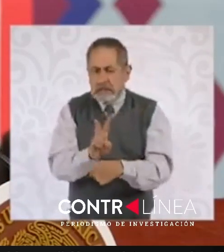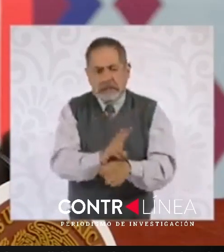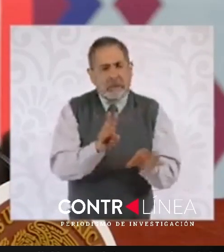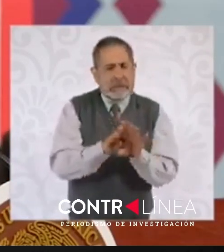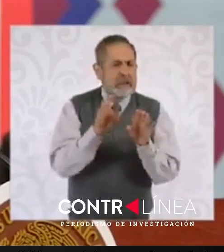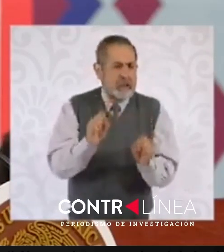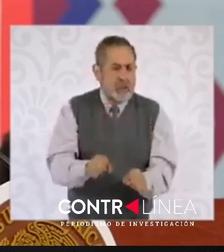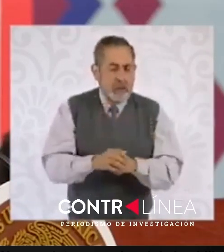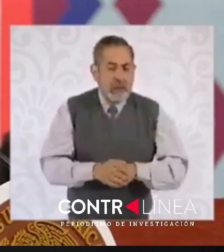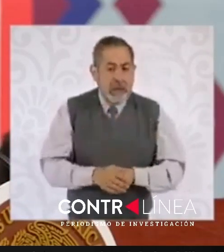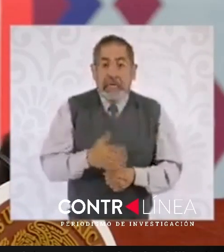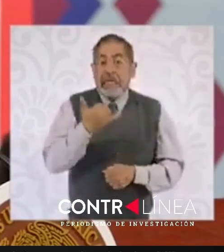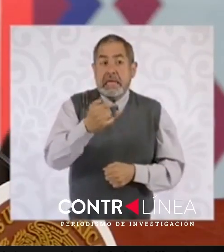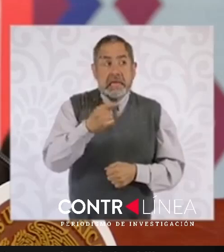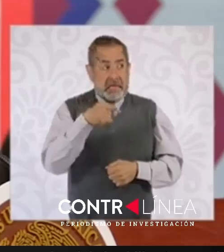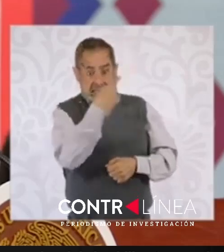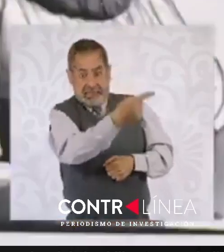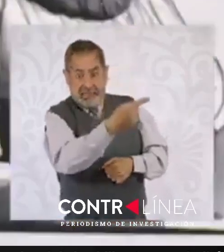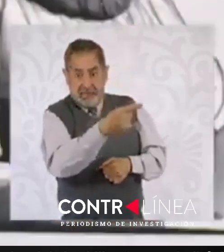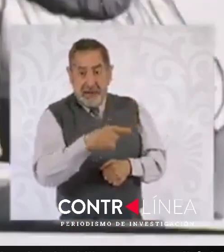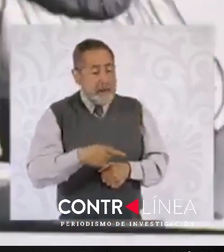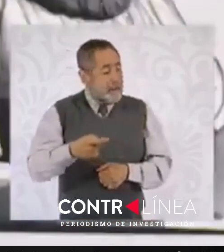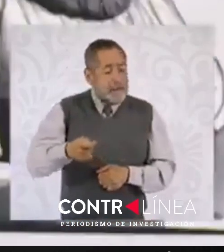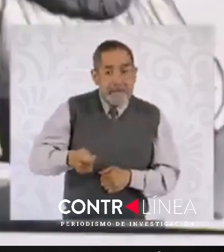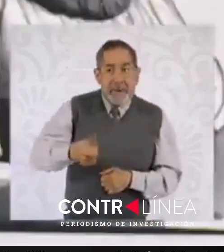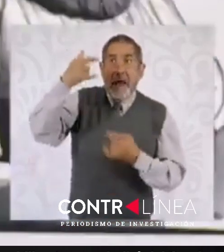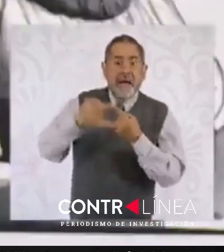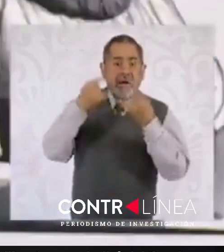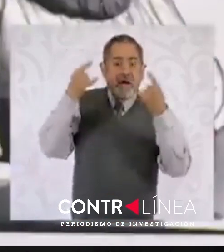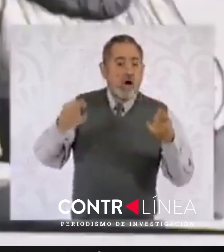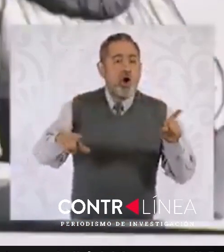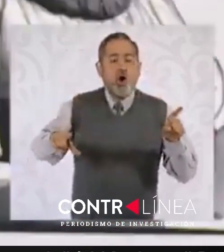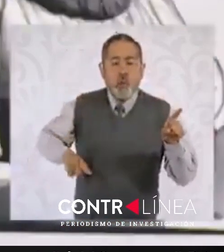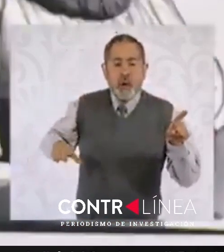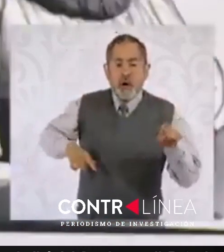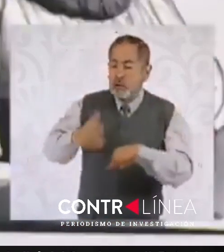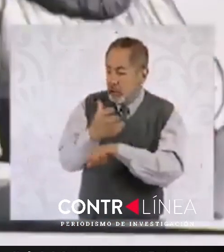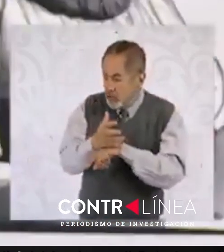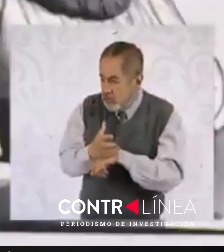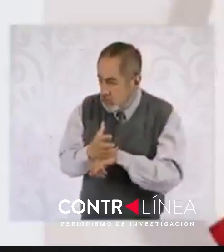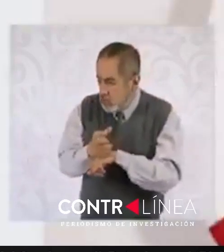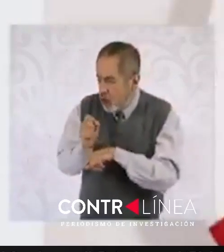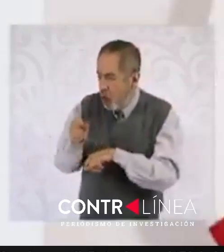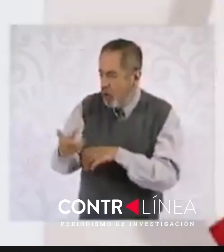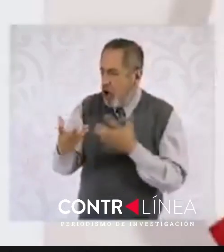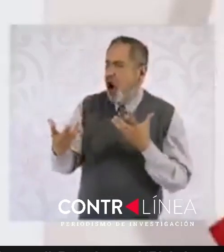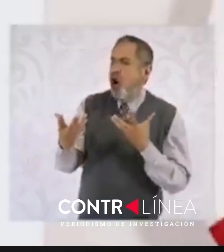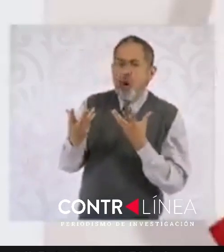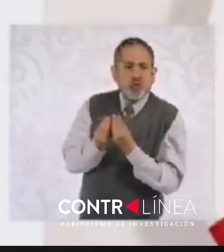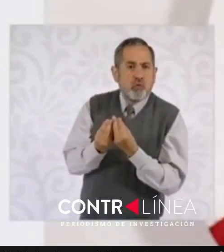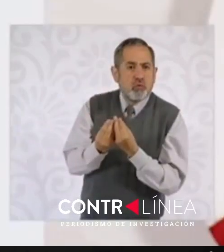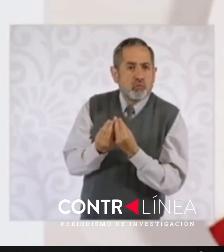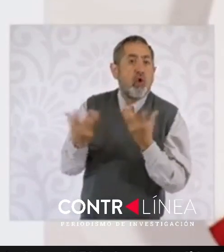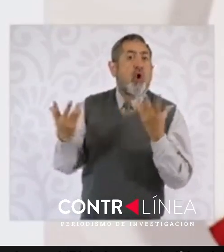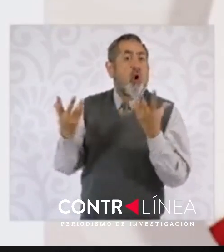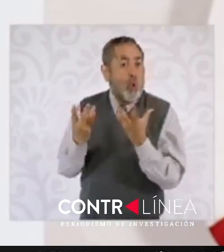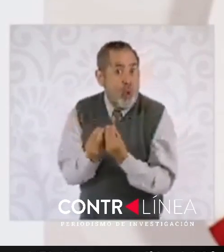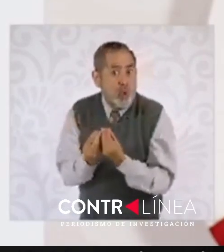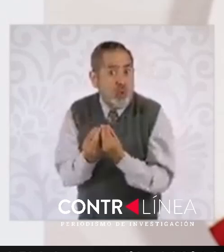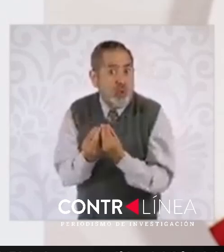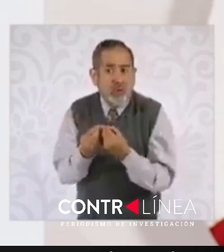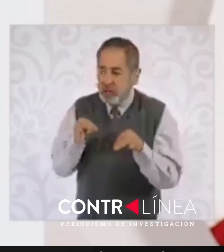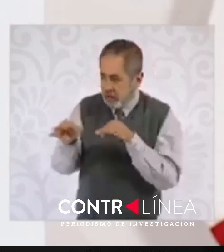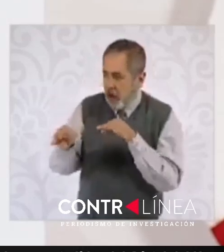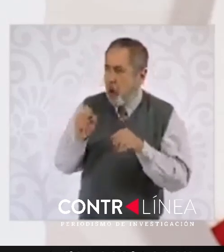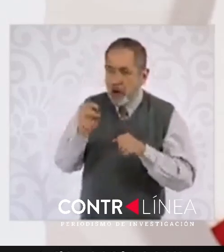del otro lado, por primera vez, el gobierno de Estados Unidos dice, vamos a trabajar conjuntamente para evitar que